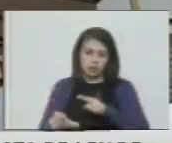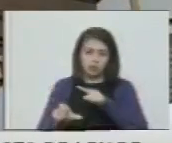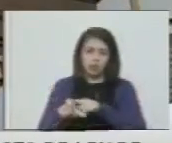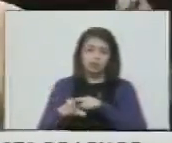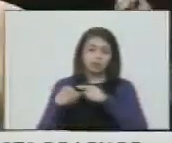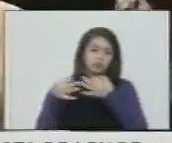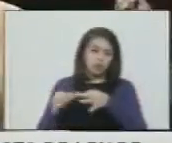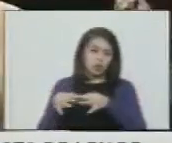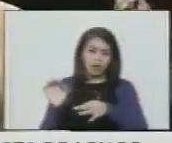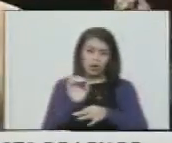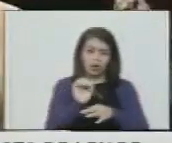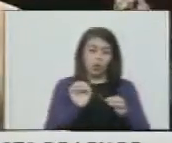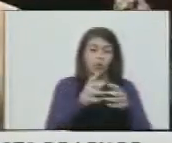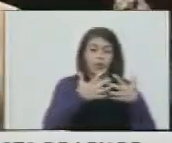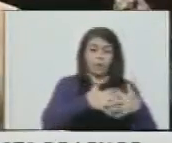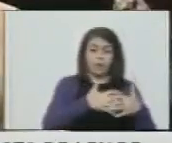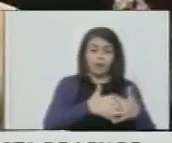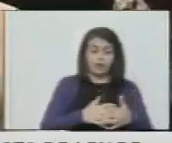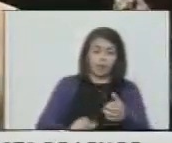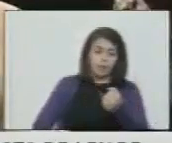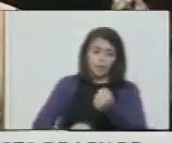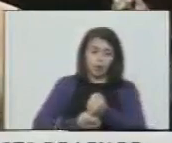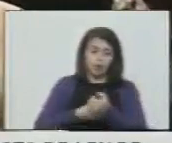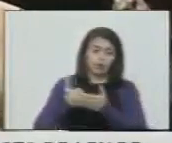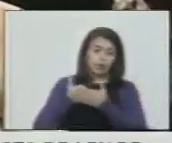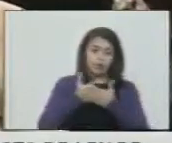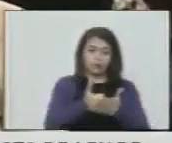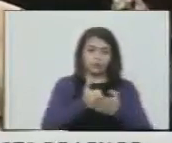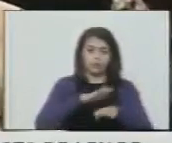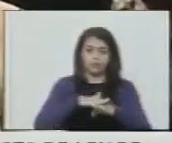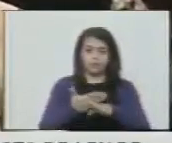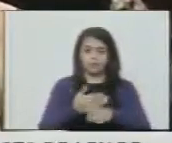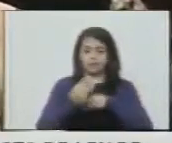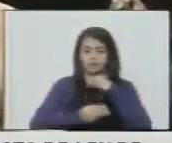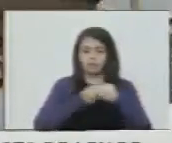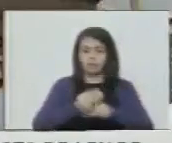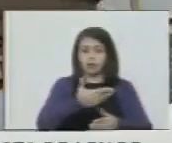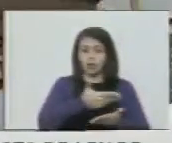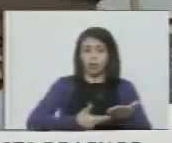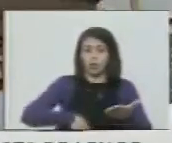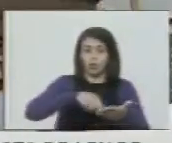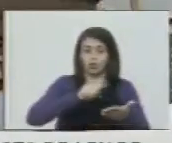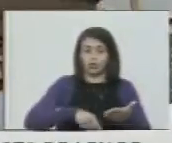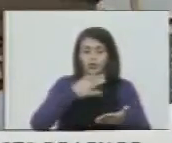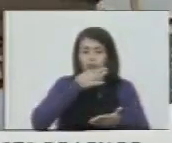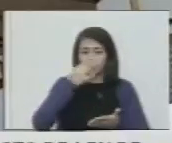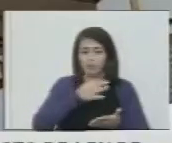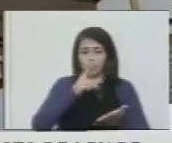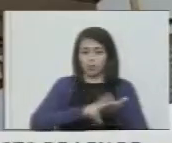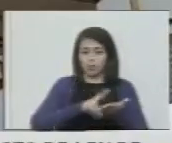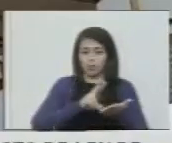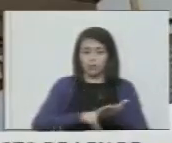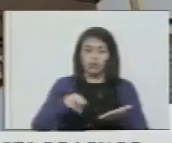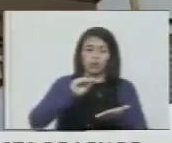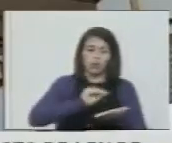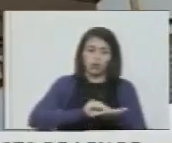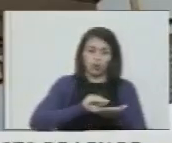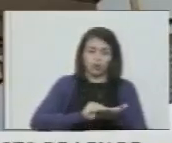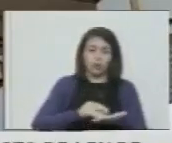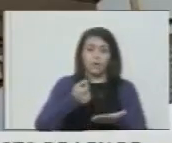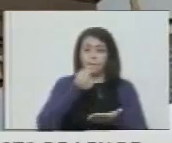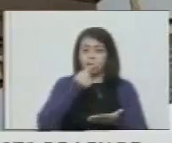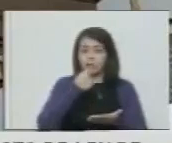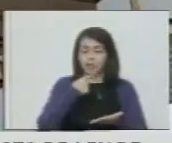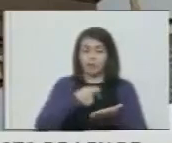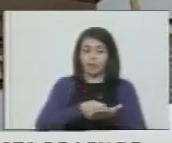natural o jurídica que contribuye con su mediación para la celebración de los contratos de seguros, de reaseguro, de